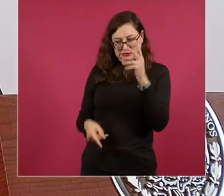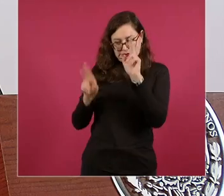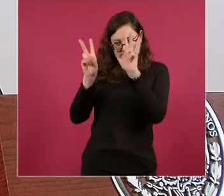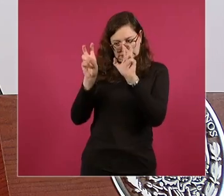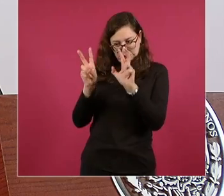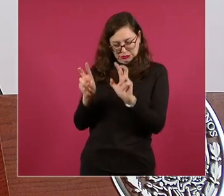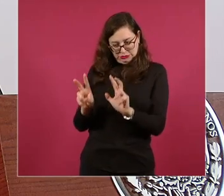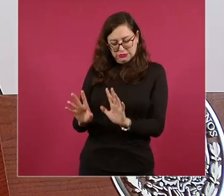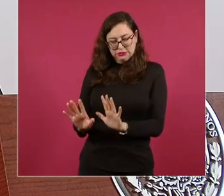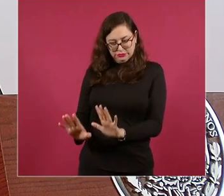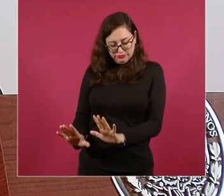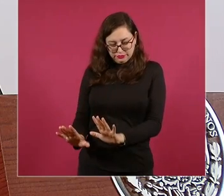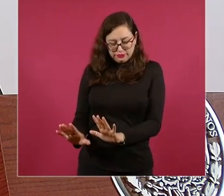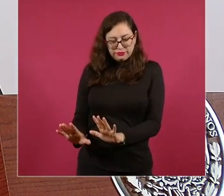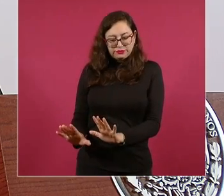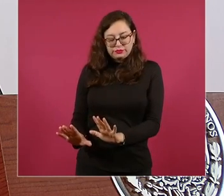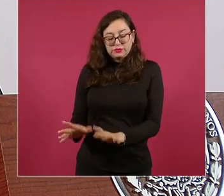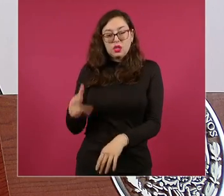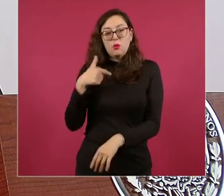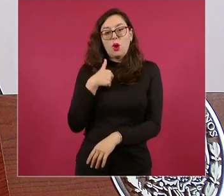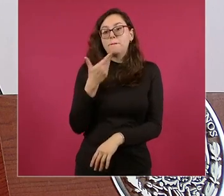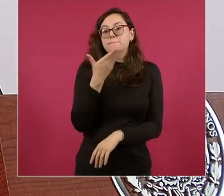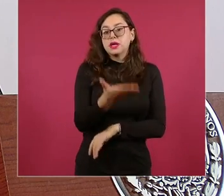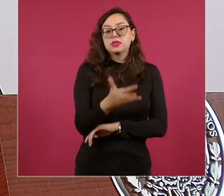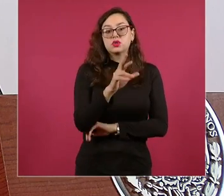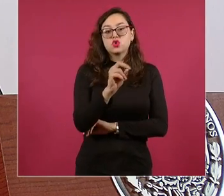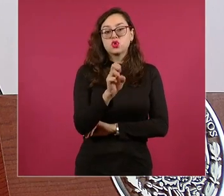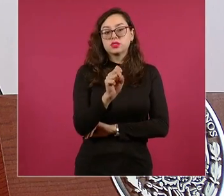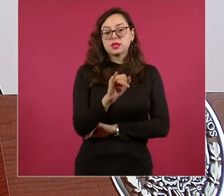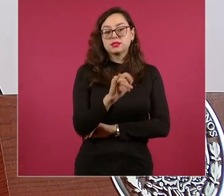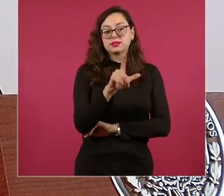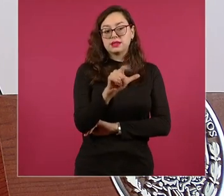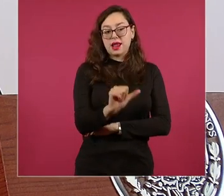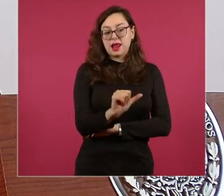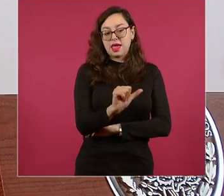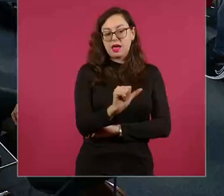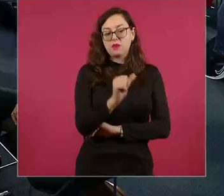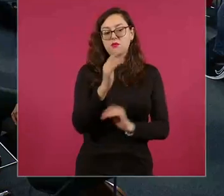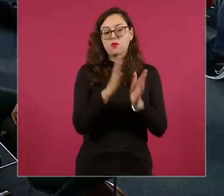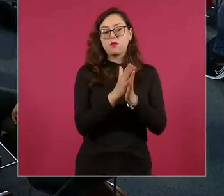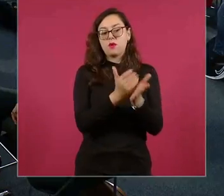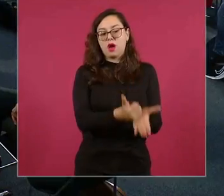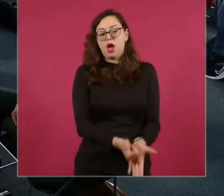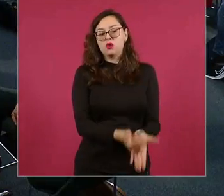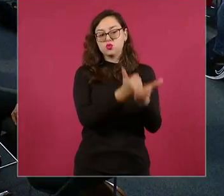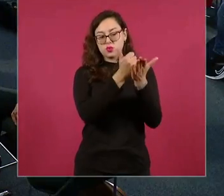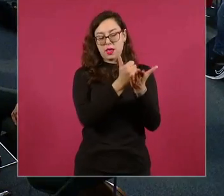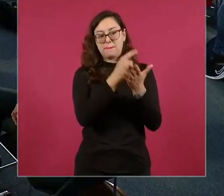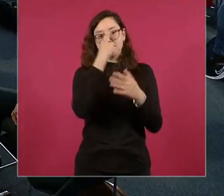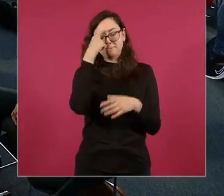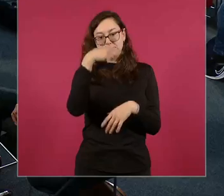que estás planteando sobre el caso de